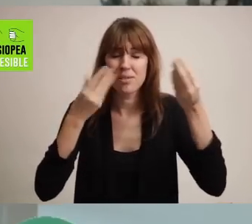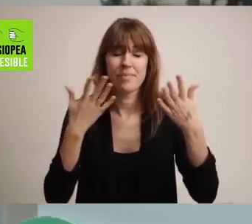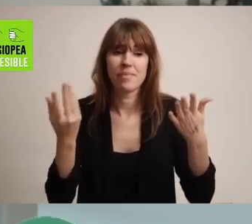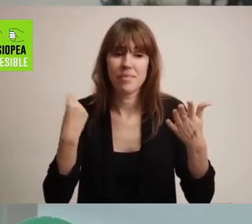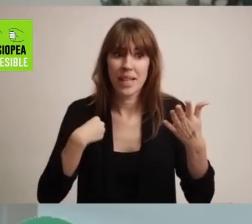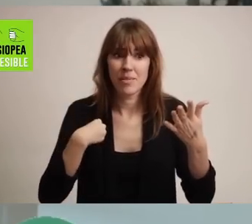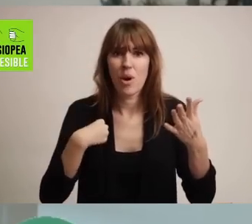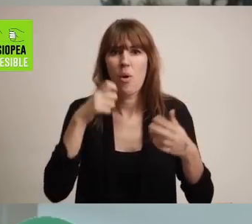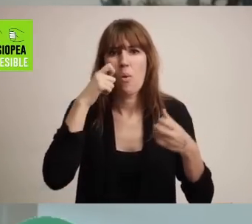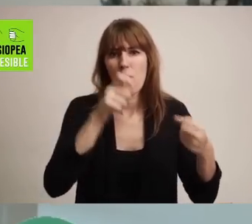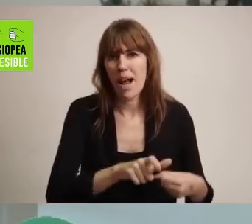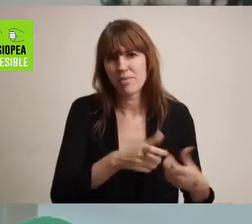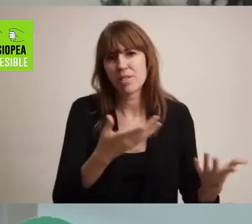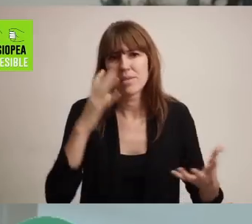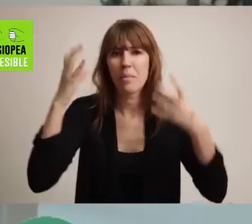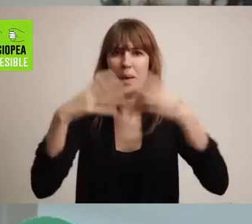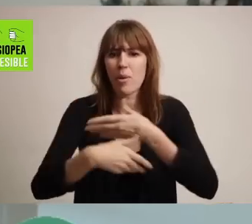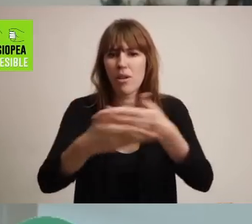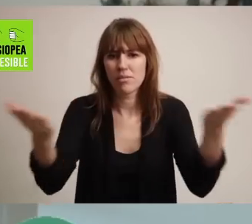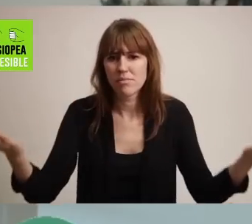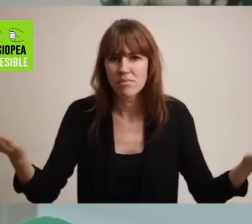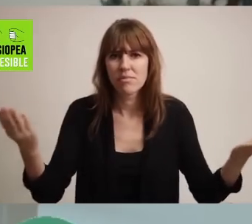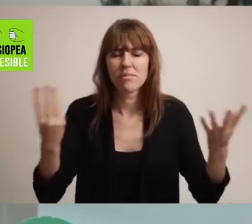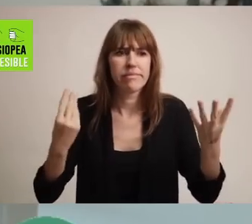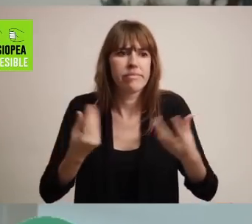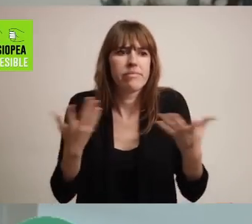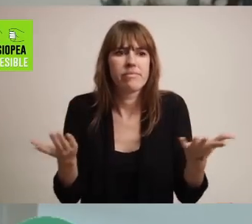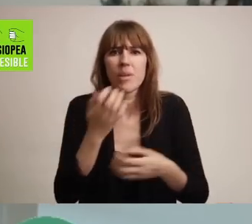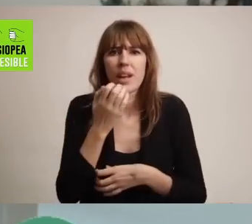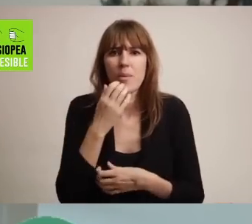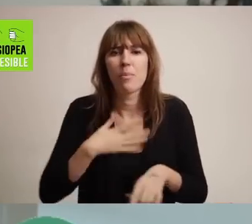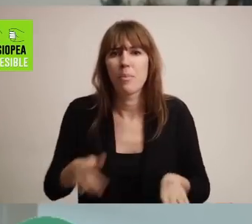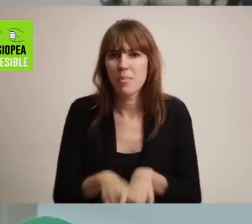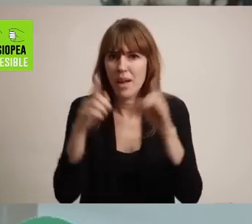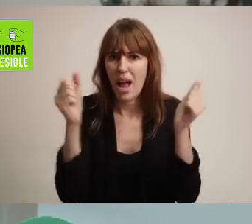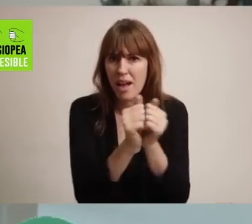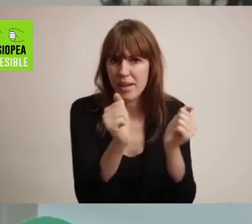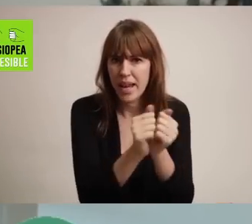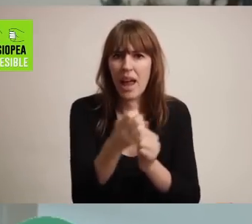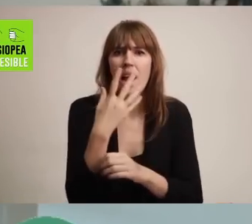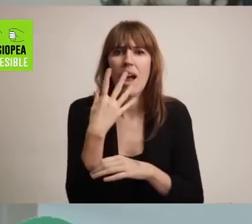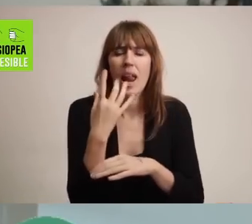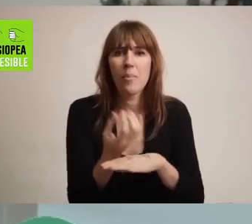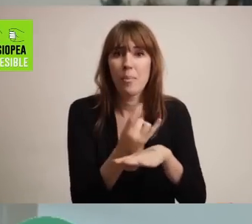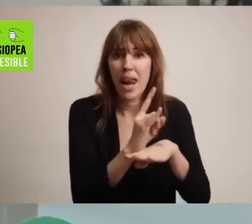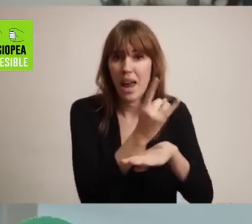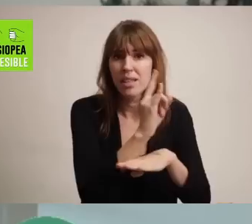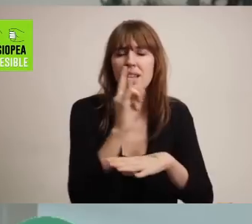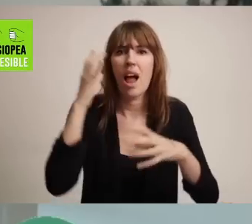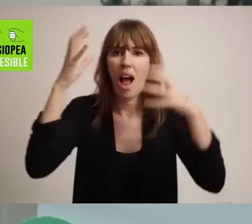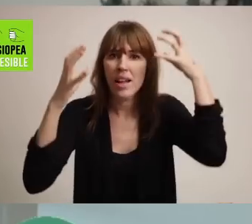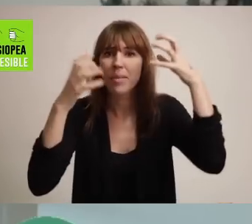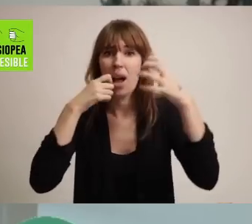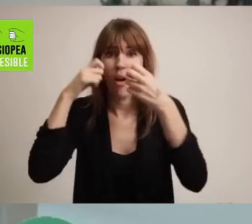vivo, no ya el ser humano, el ser vivo, me da igual que sea un mineral, una planta, un animal o por supuesto